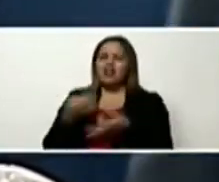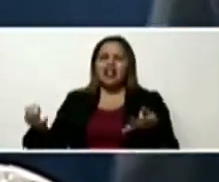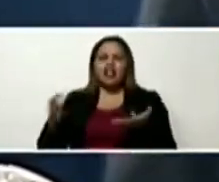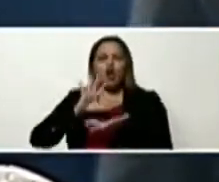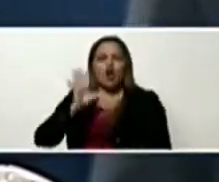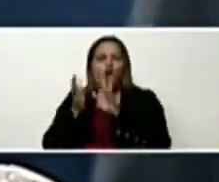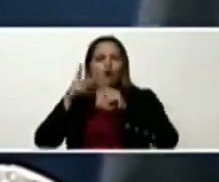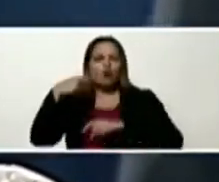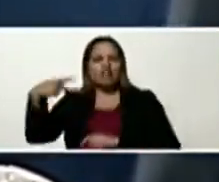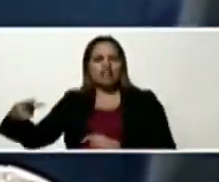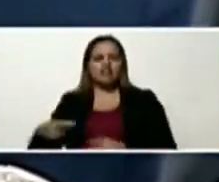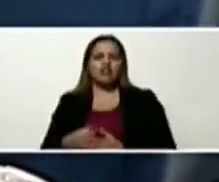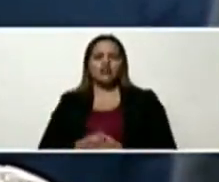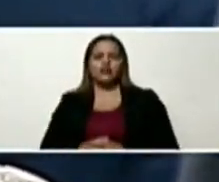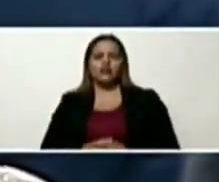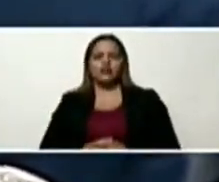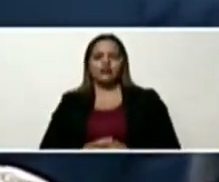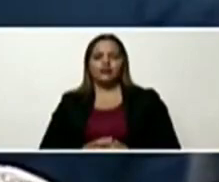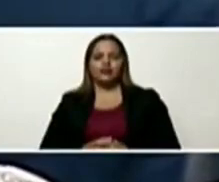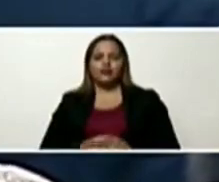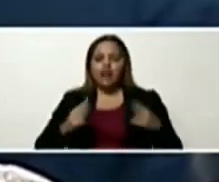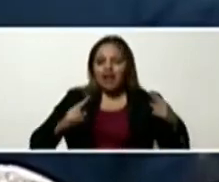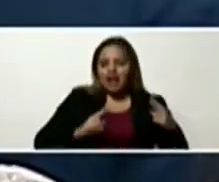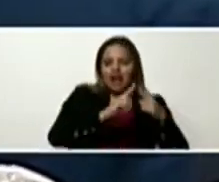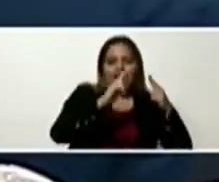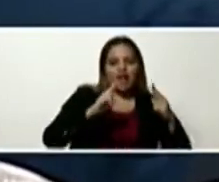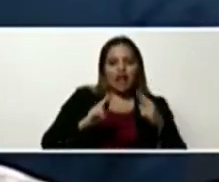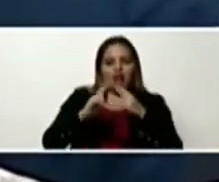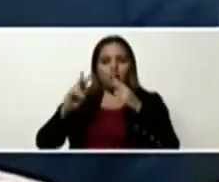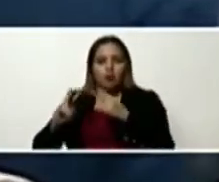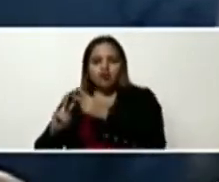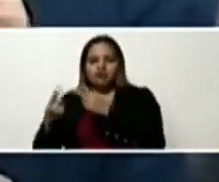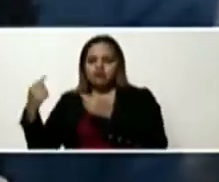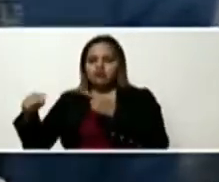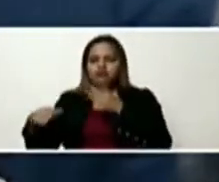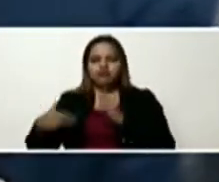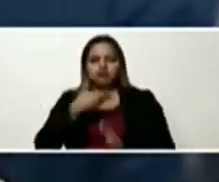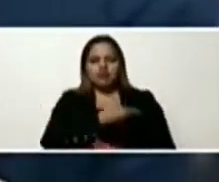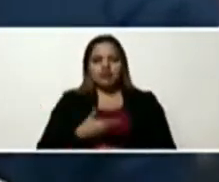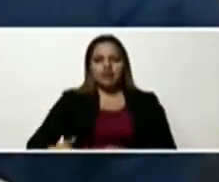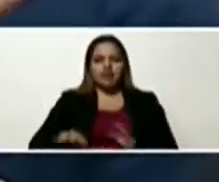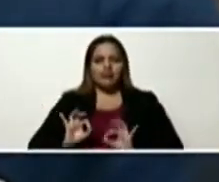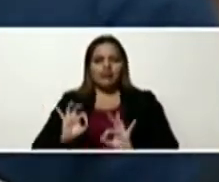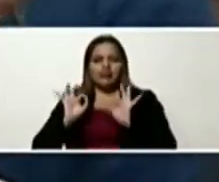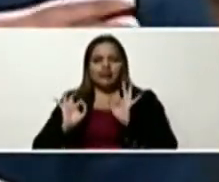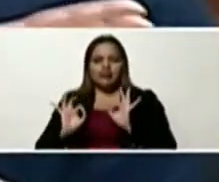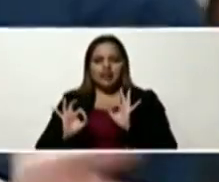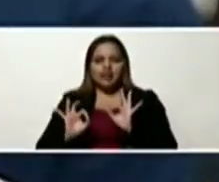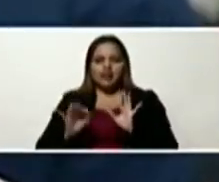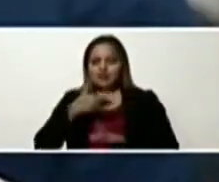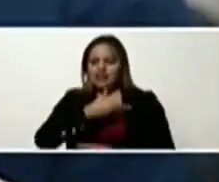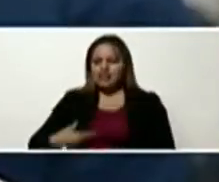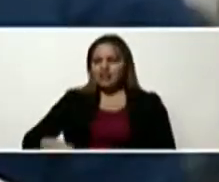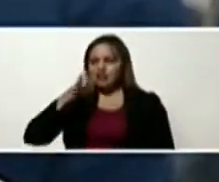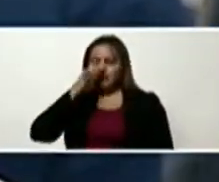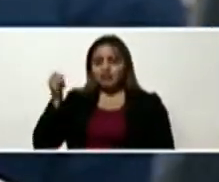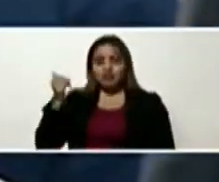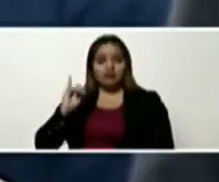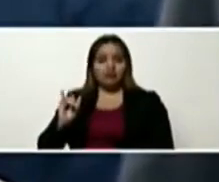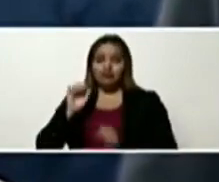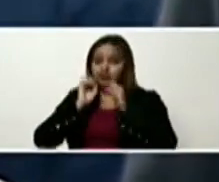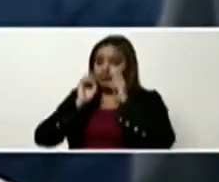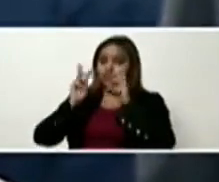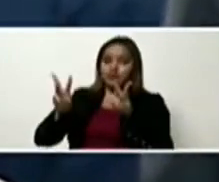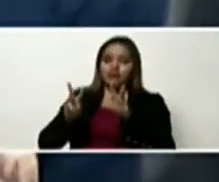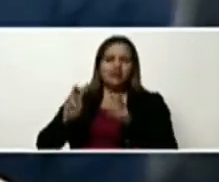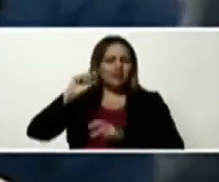geopolítico, presidente. Sus encuentros con tantos presidentes, en particular lo de Macron, que fue espectacular. Hay que recordar